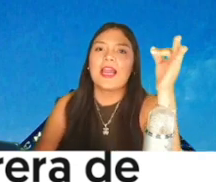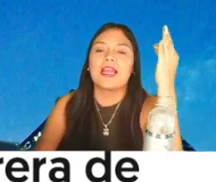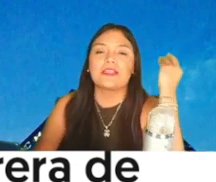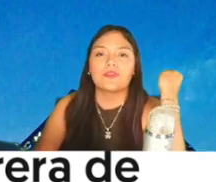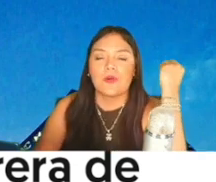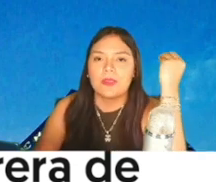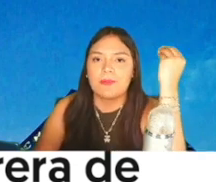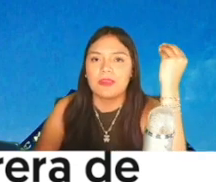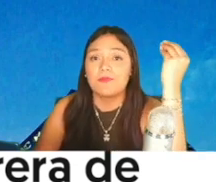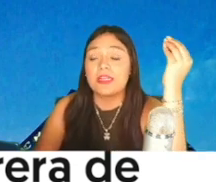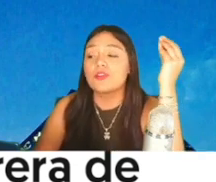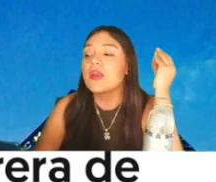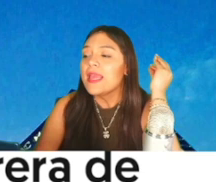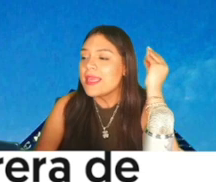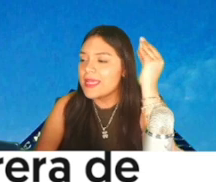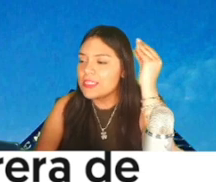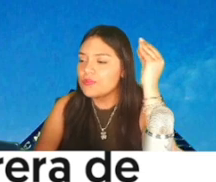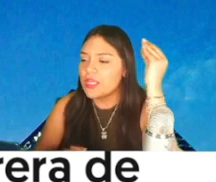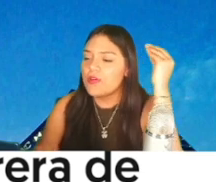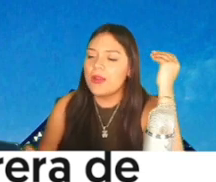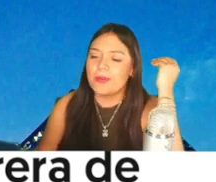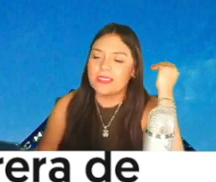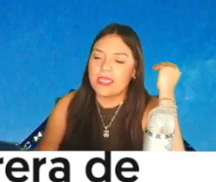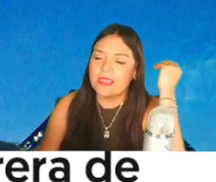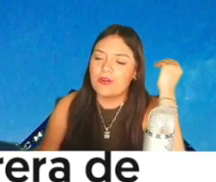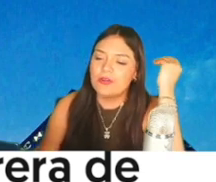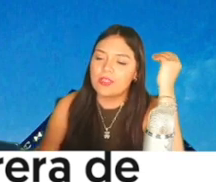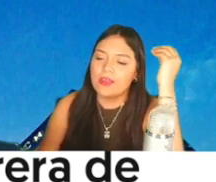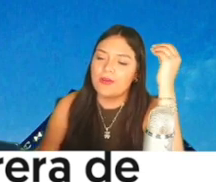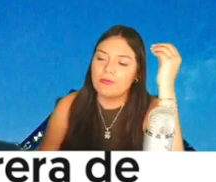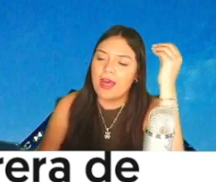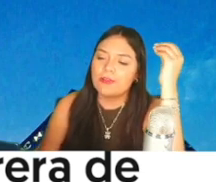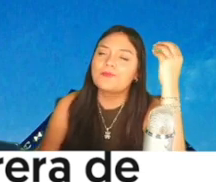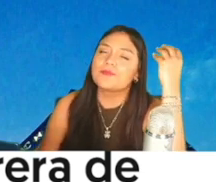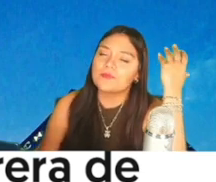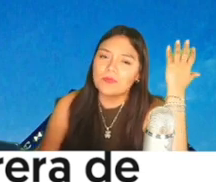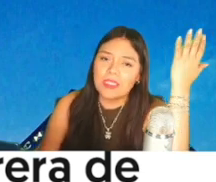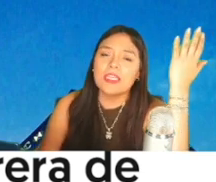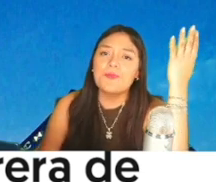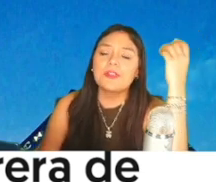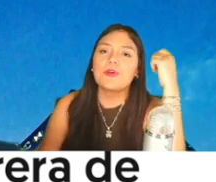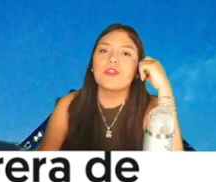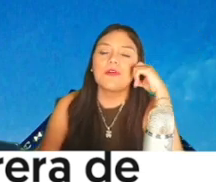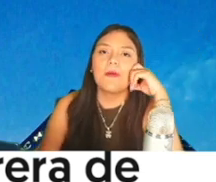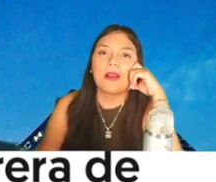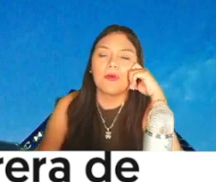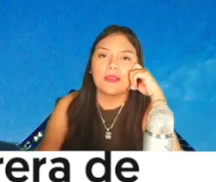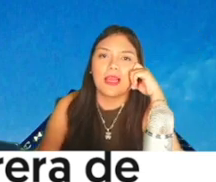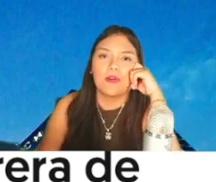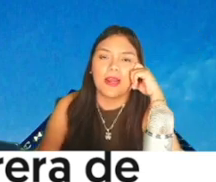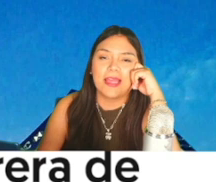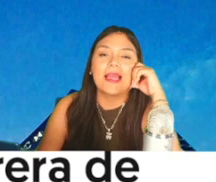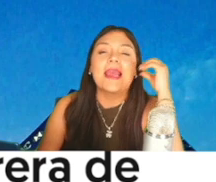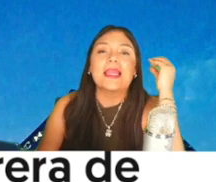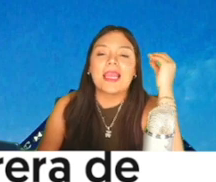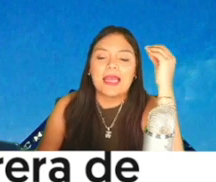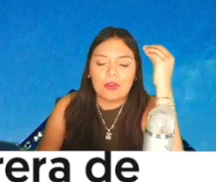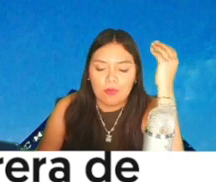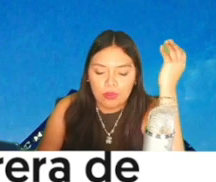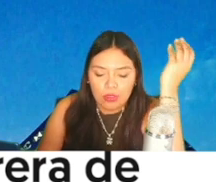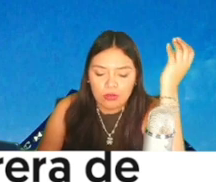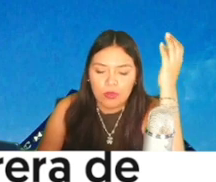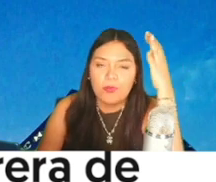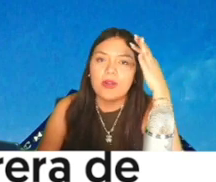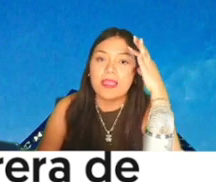quieran, esto es completamente falso. Y así sucedió, el presidente no nos ha defraudado. Y pues bueno, de nueva cuenta Loret queda